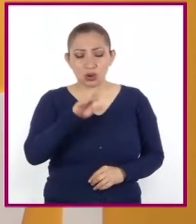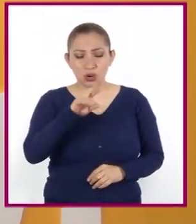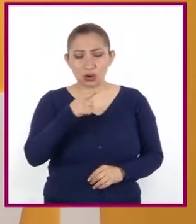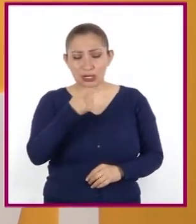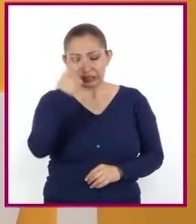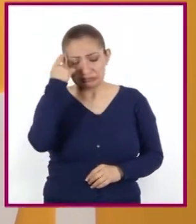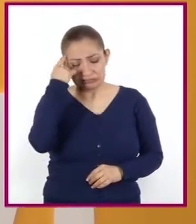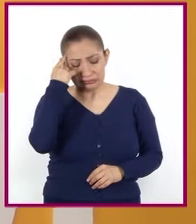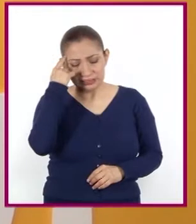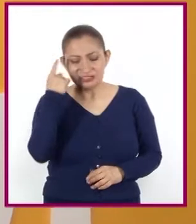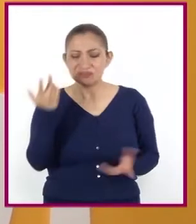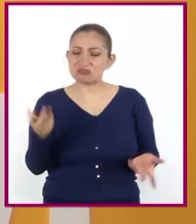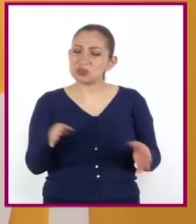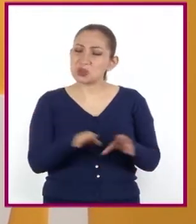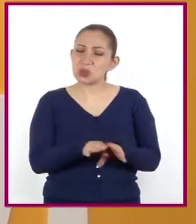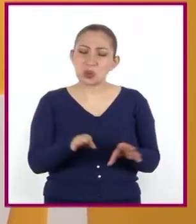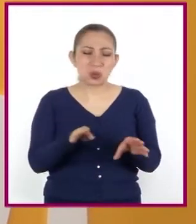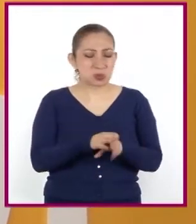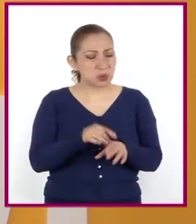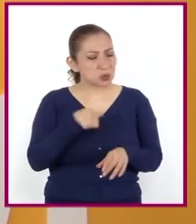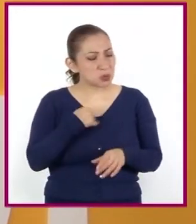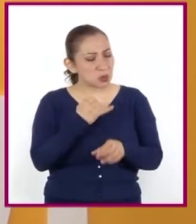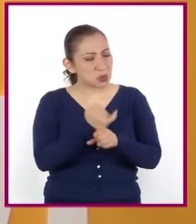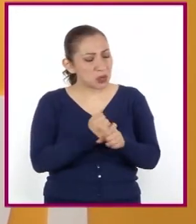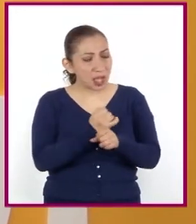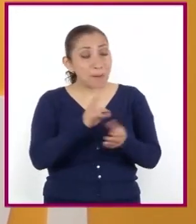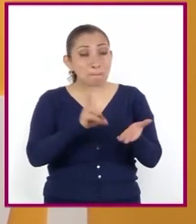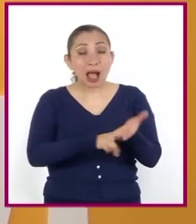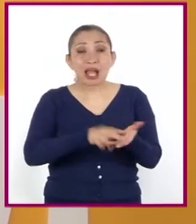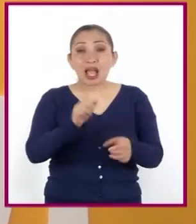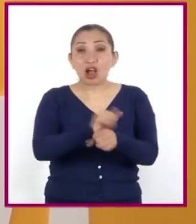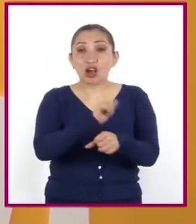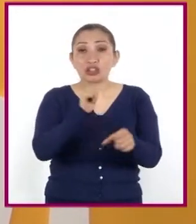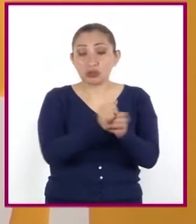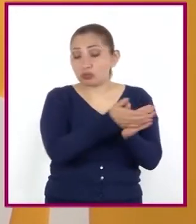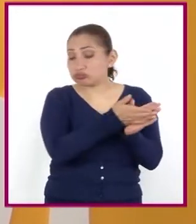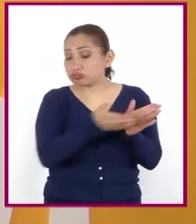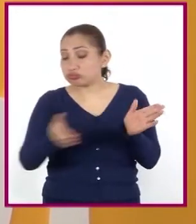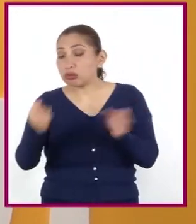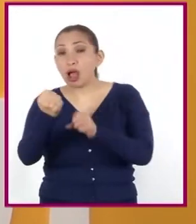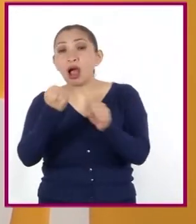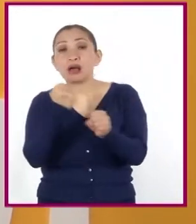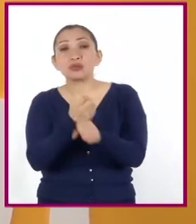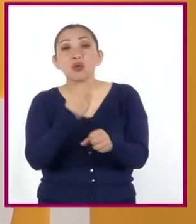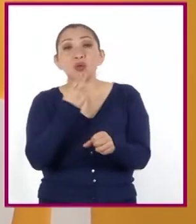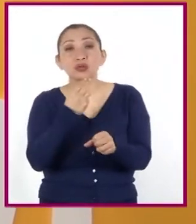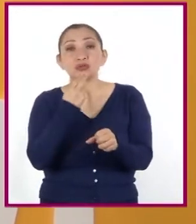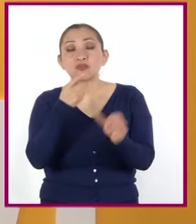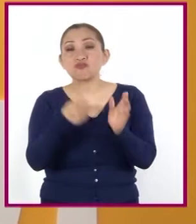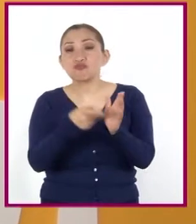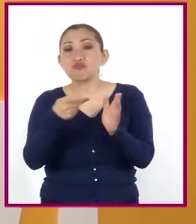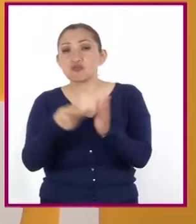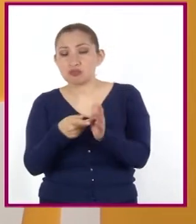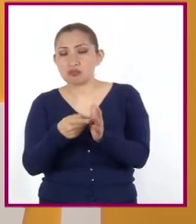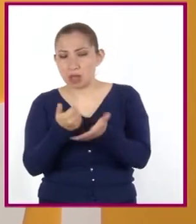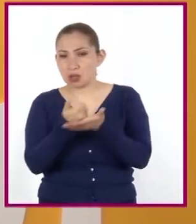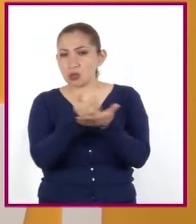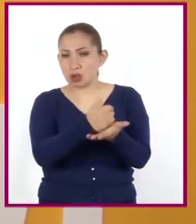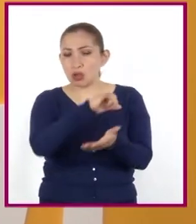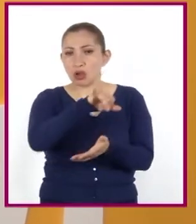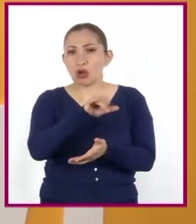se pregunta cómo puede averiguar el valor del auto después de varios años de uso. Ayudemos a